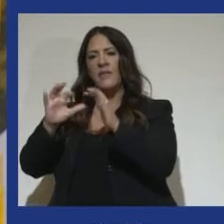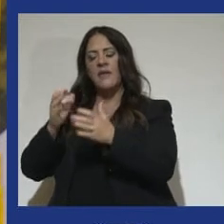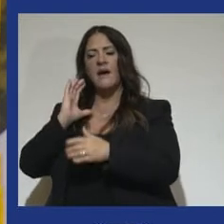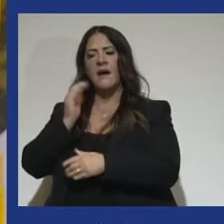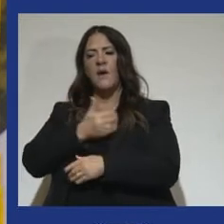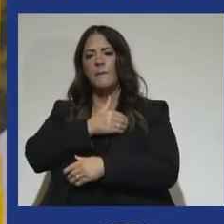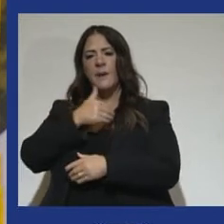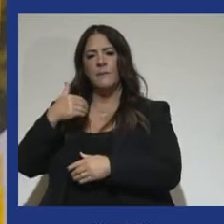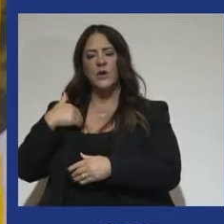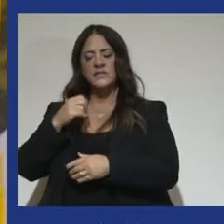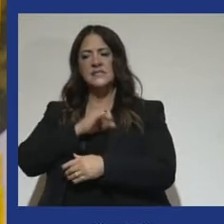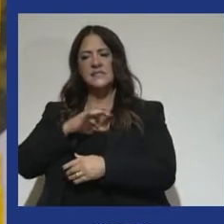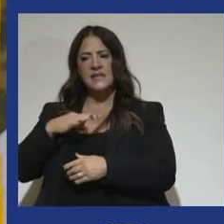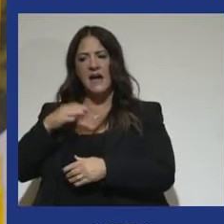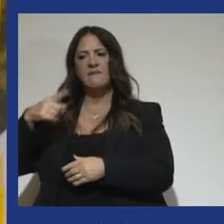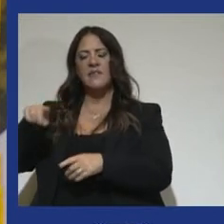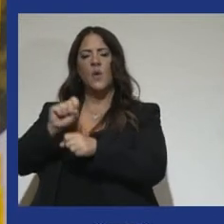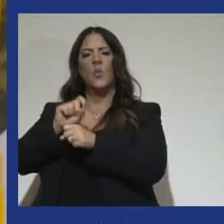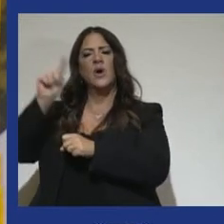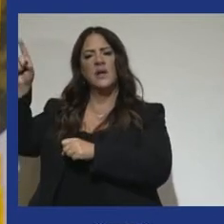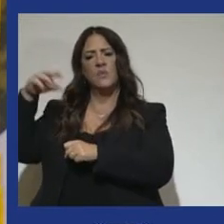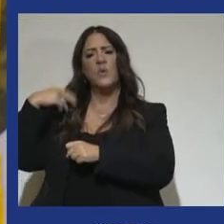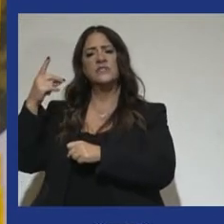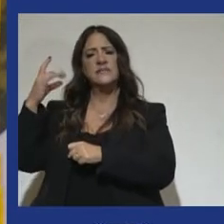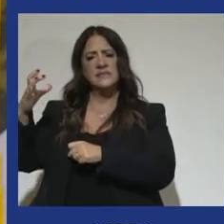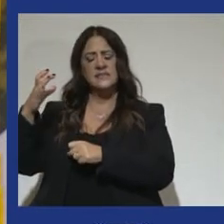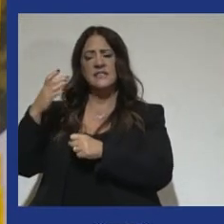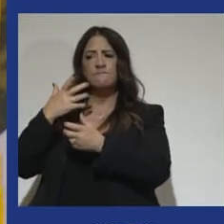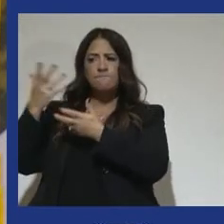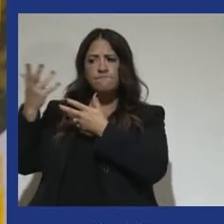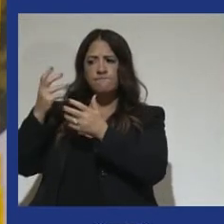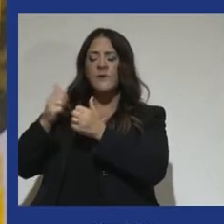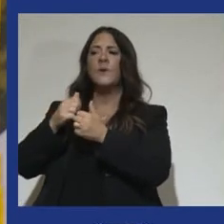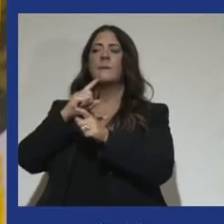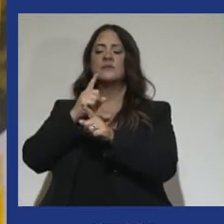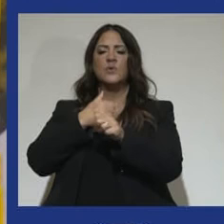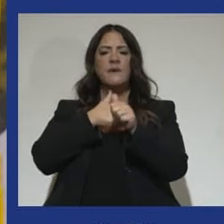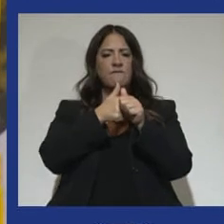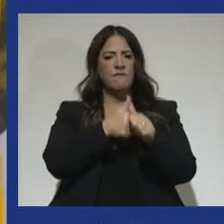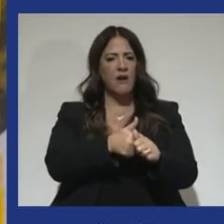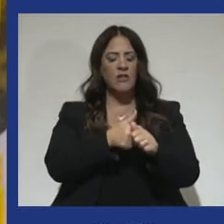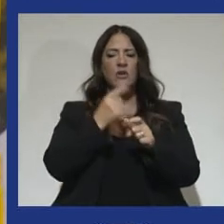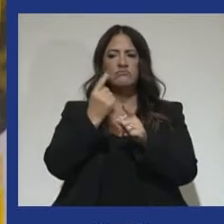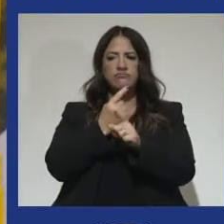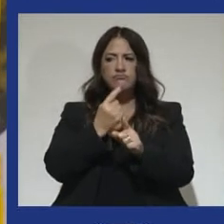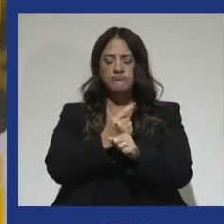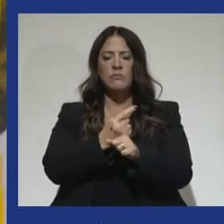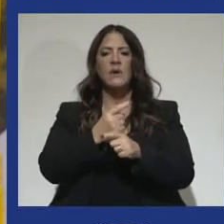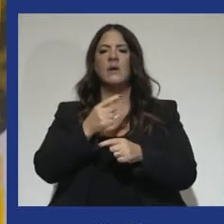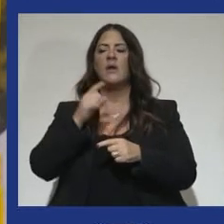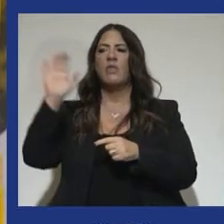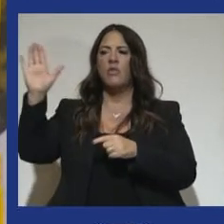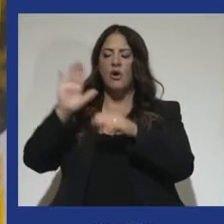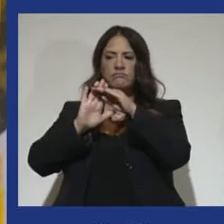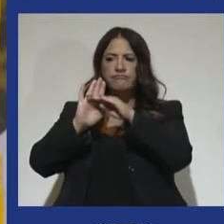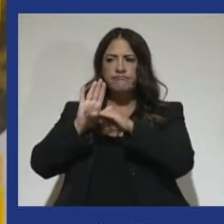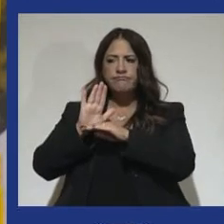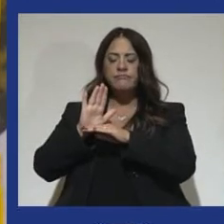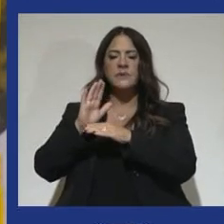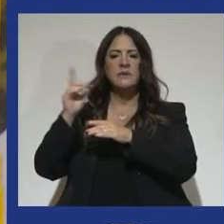miembros del personal que trabajan en washington dc para asegurarse de que estamos acatando